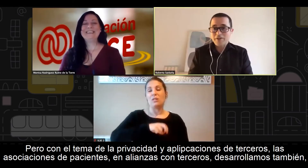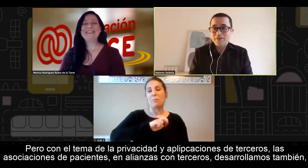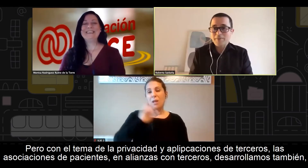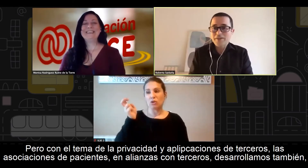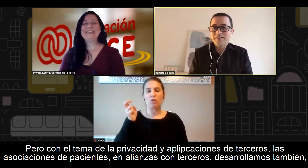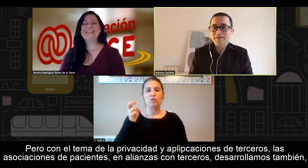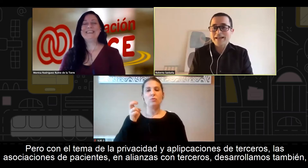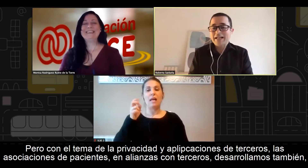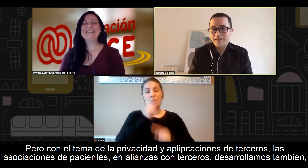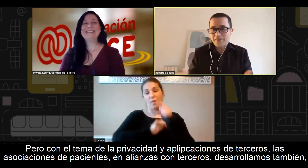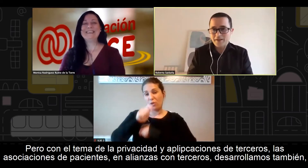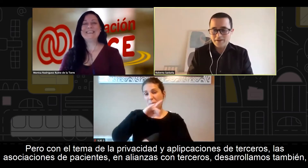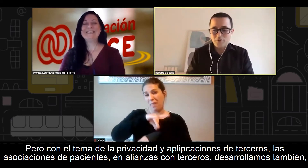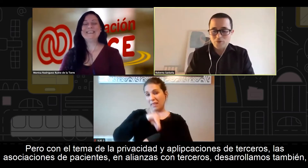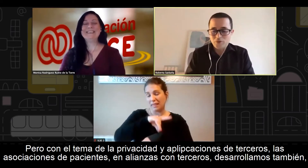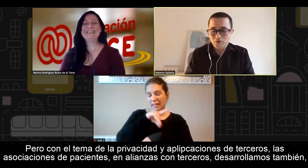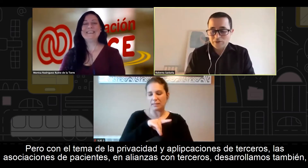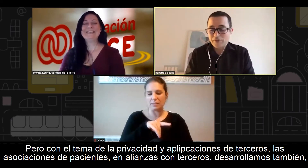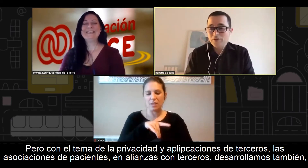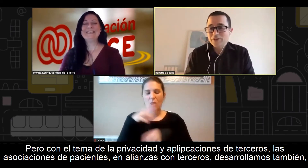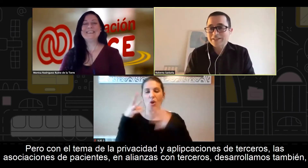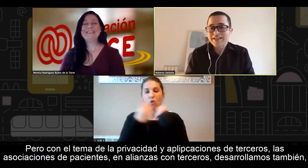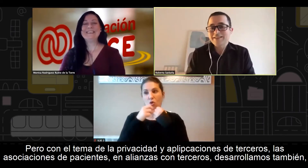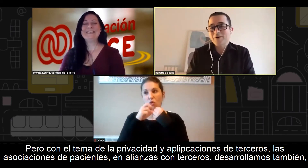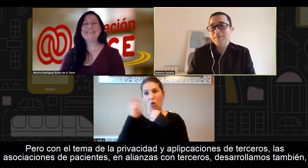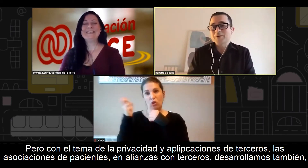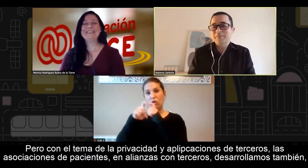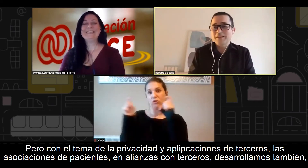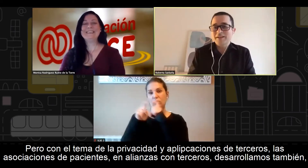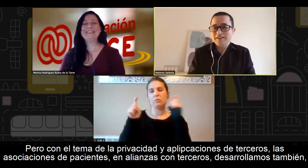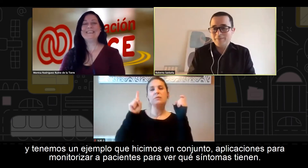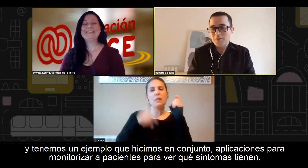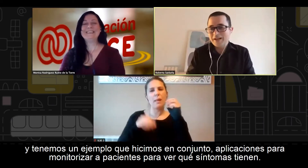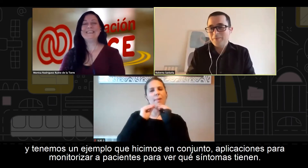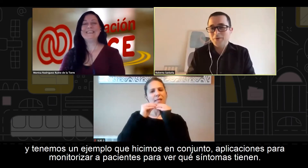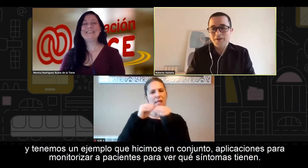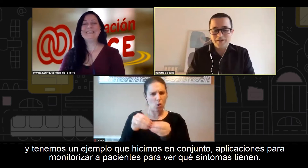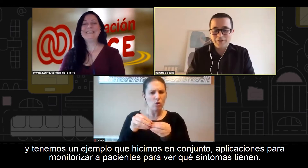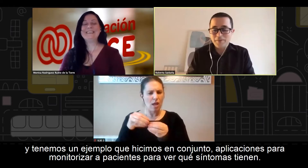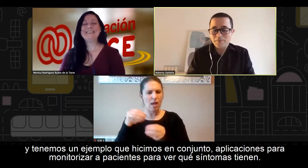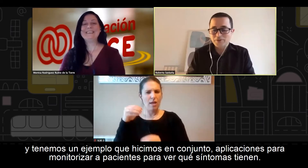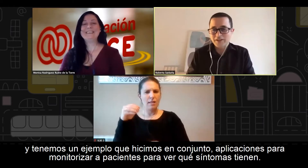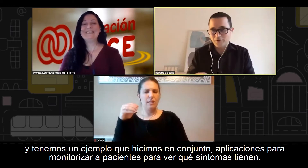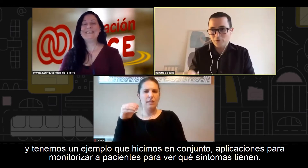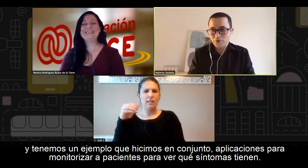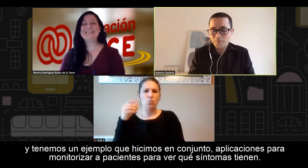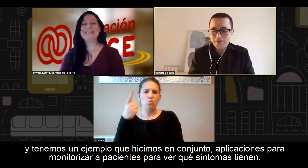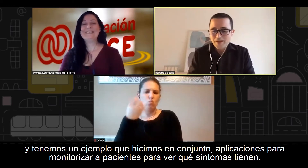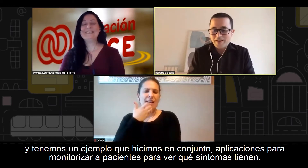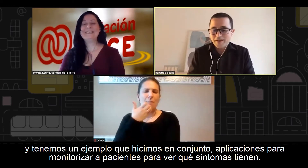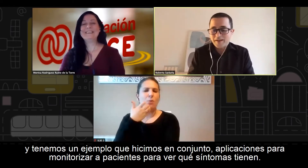de pacientes, en alianza con terceros, sí que desarrollamos también, y tenemos un ejemplo que hicimos en conjunto,